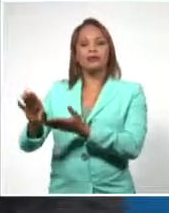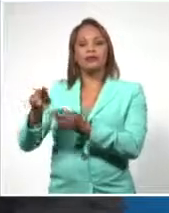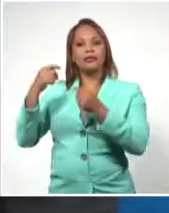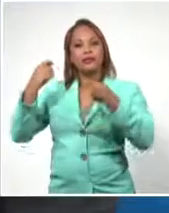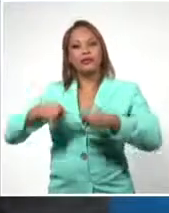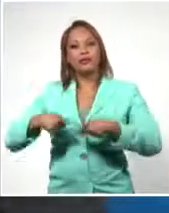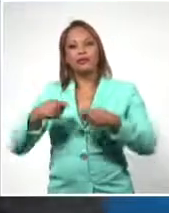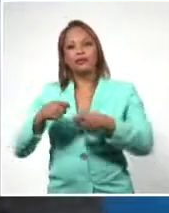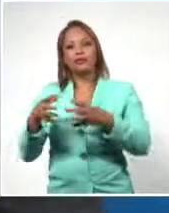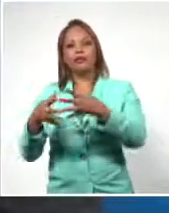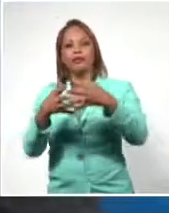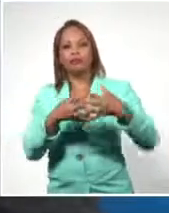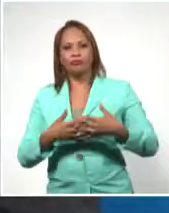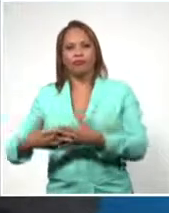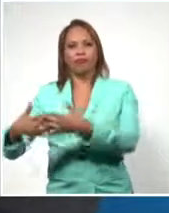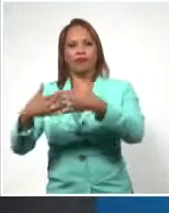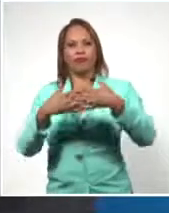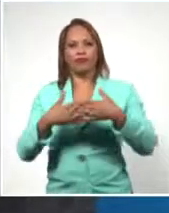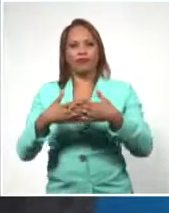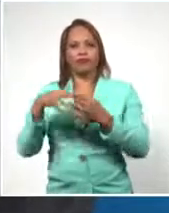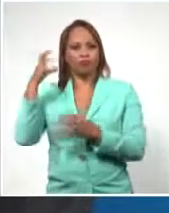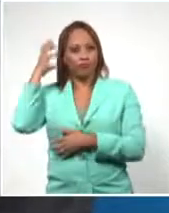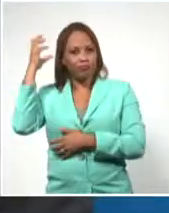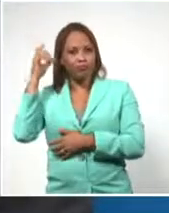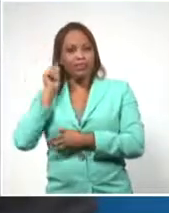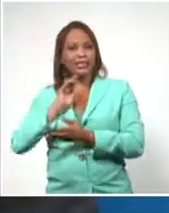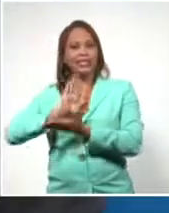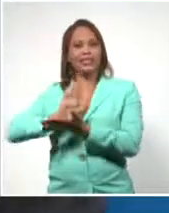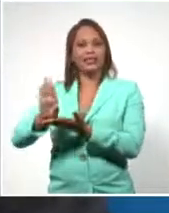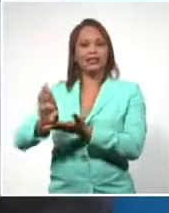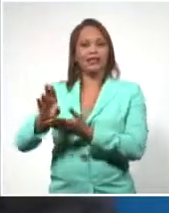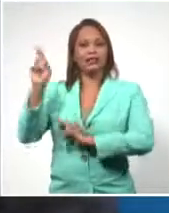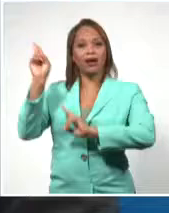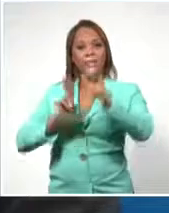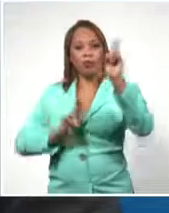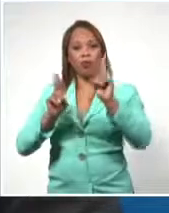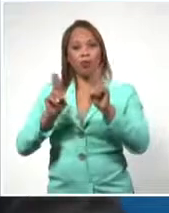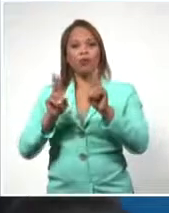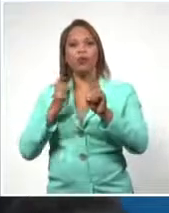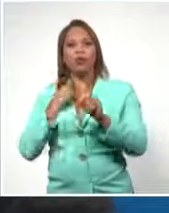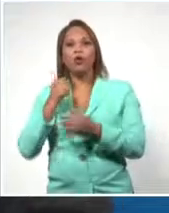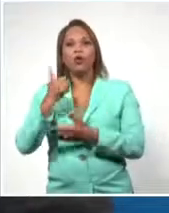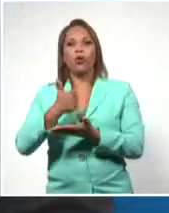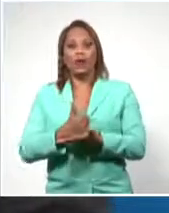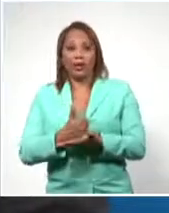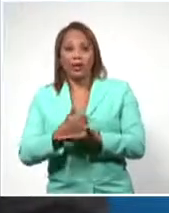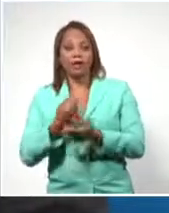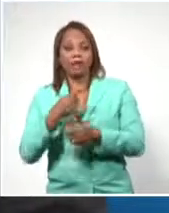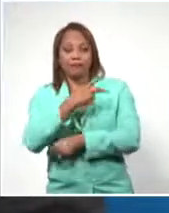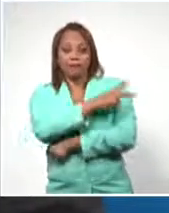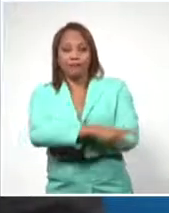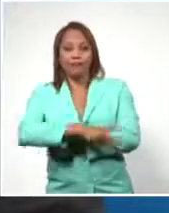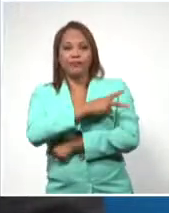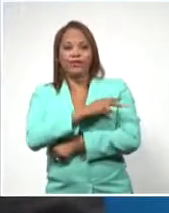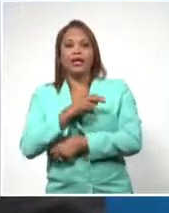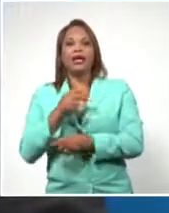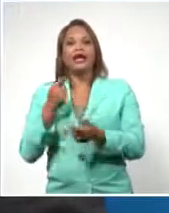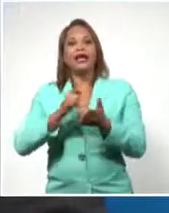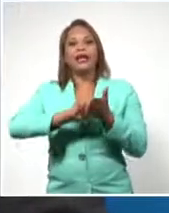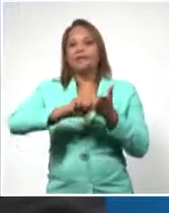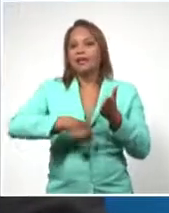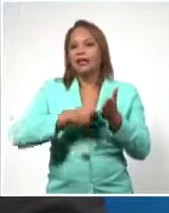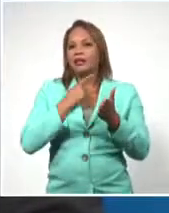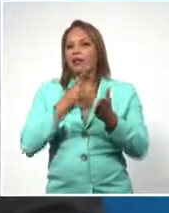del gobierno estadounidense de retirarse del acuerdo nuclear con Irán y del Tratado sobre Misiles de